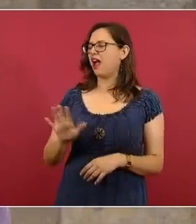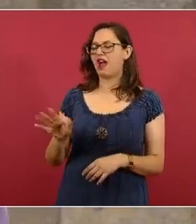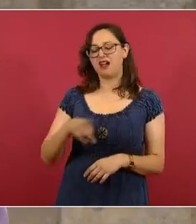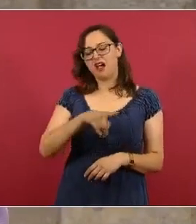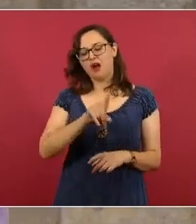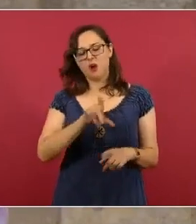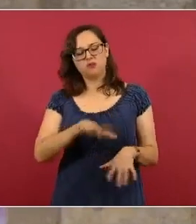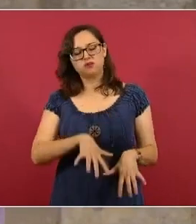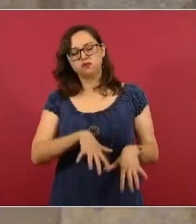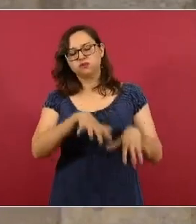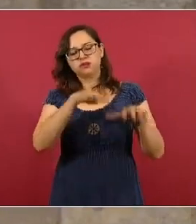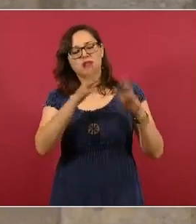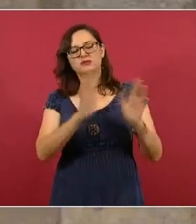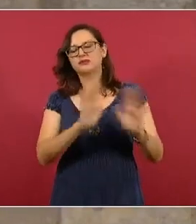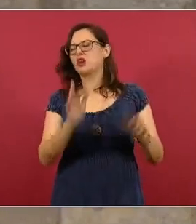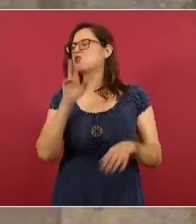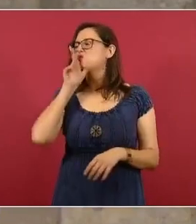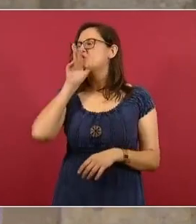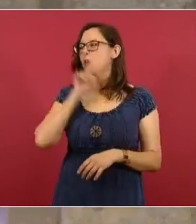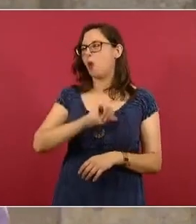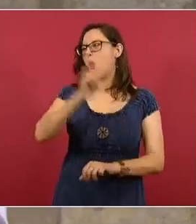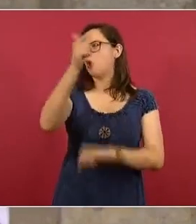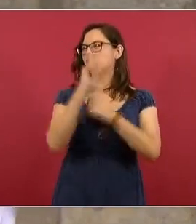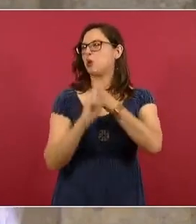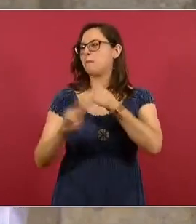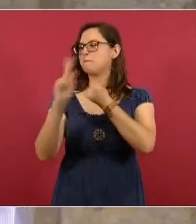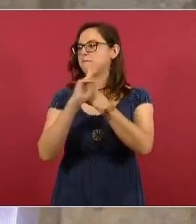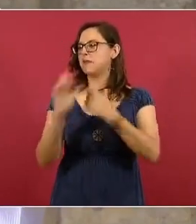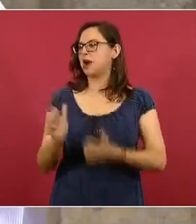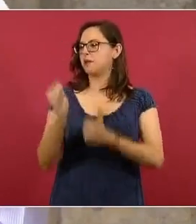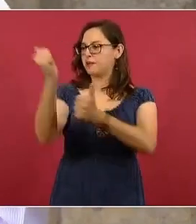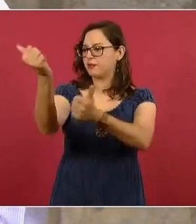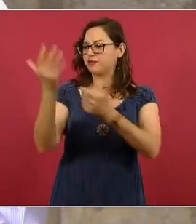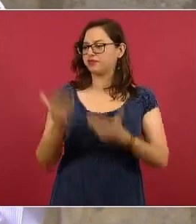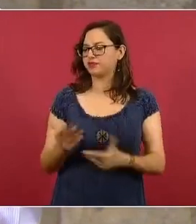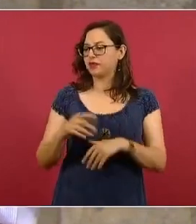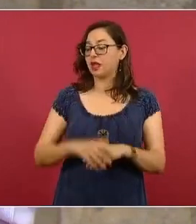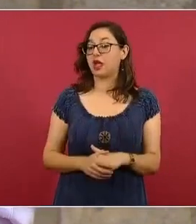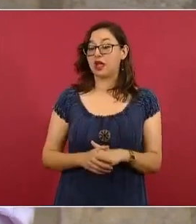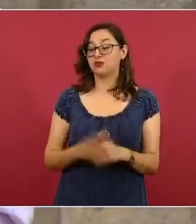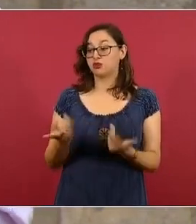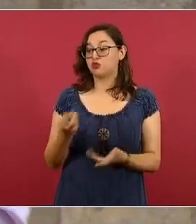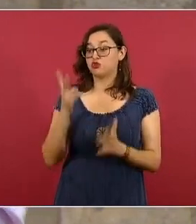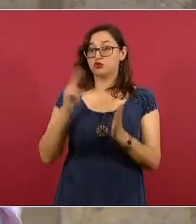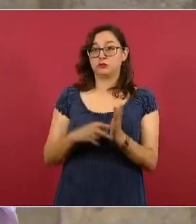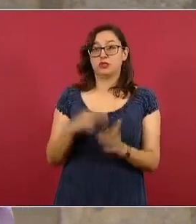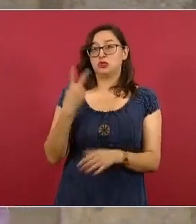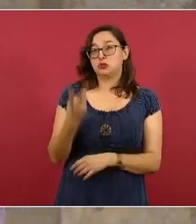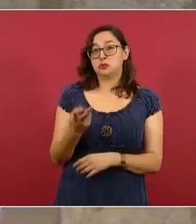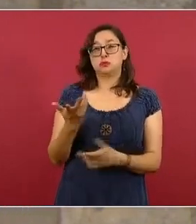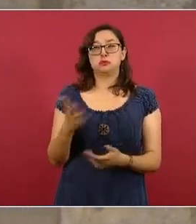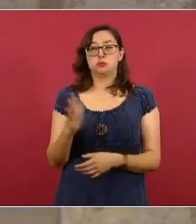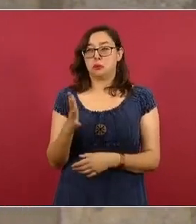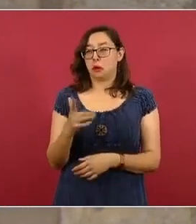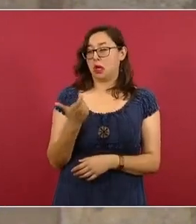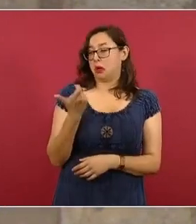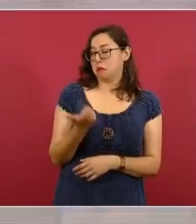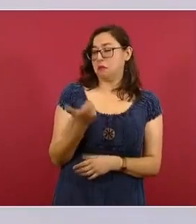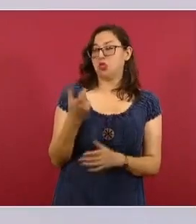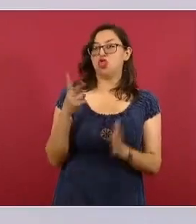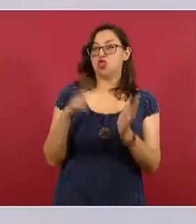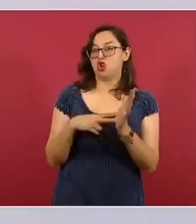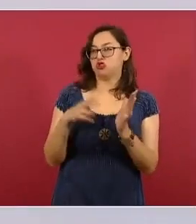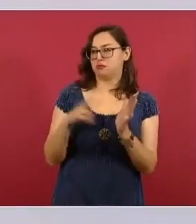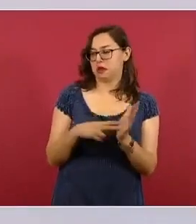fertilizantes. En 2002, una tonelada de urea valía 2,200 pesos y hoy está